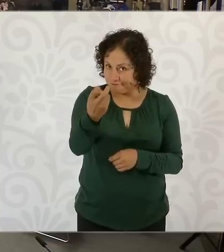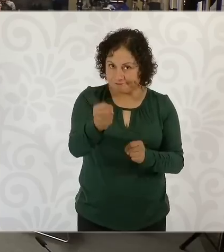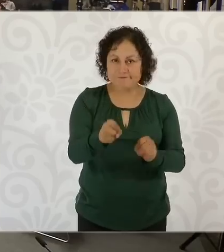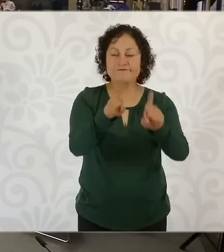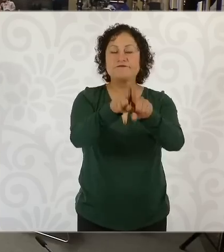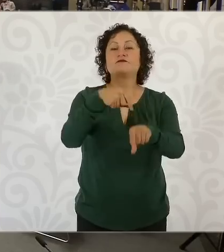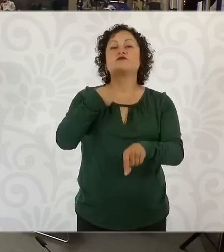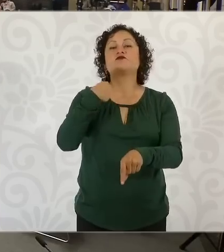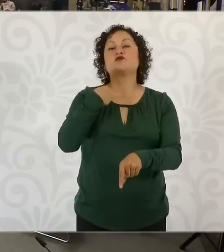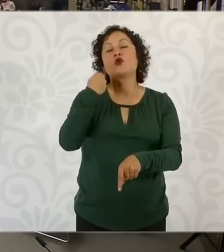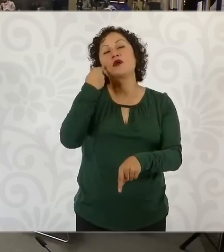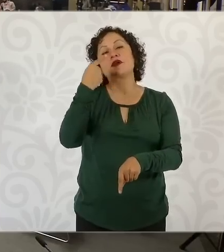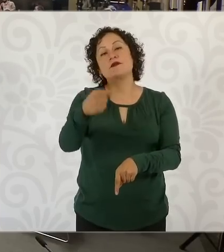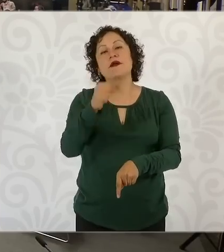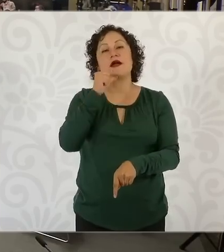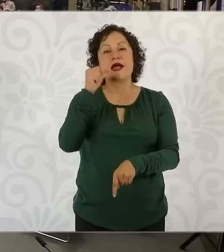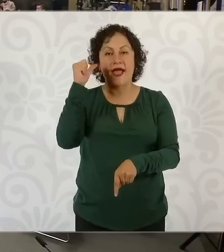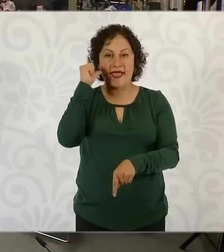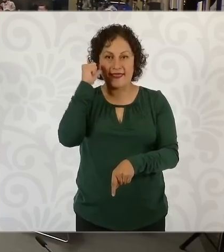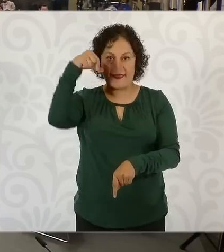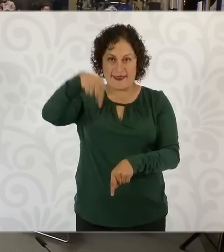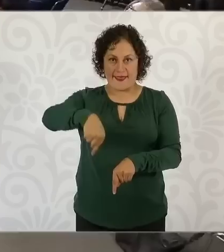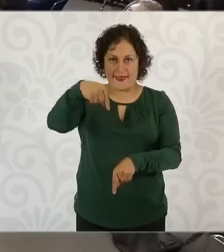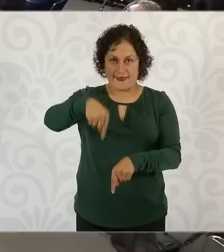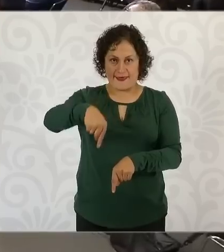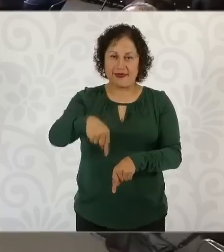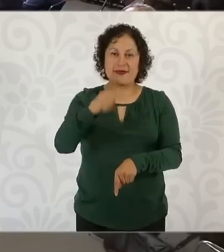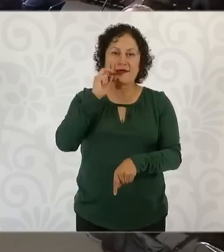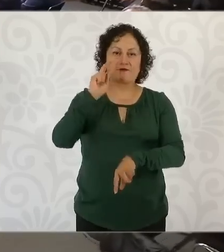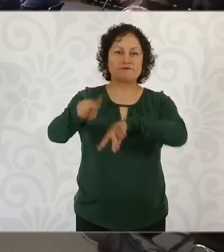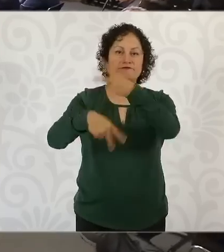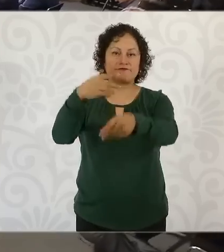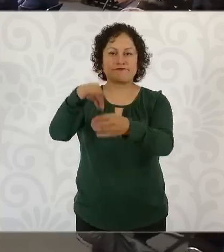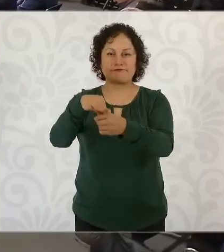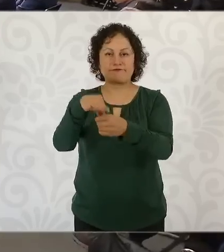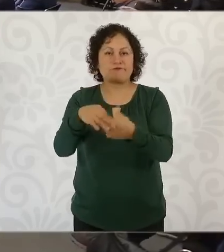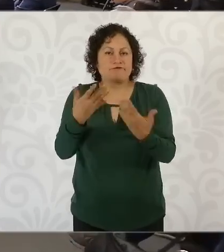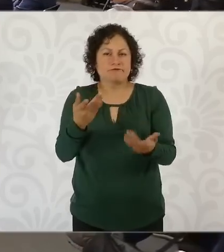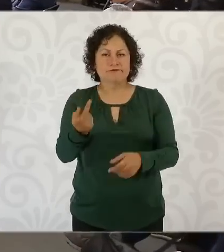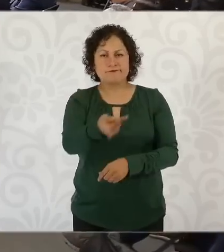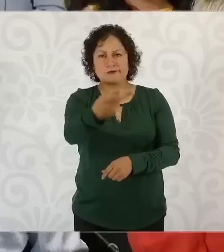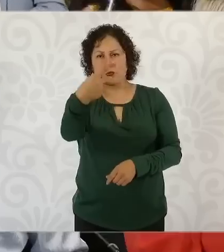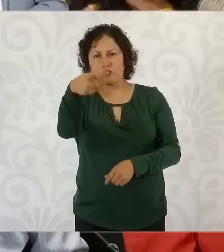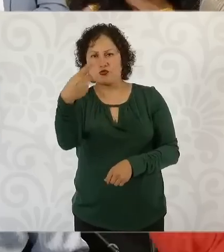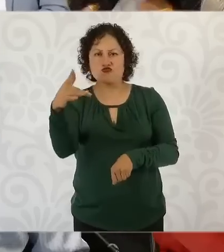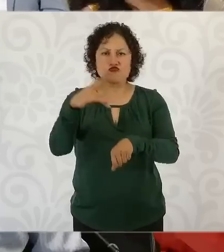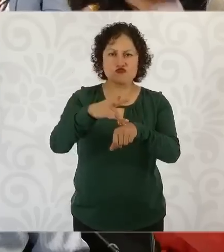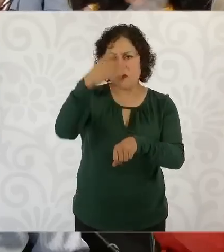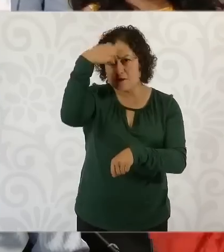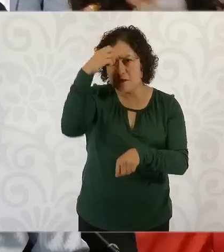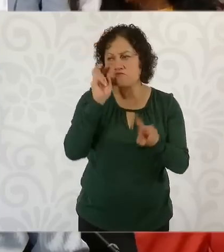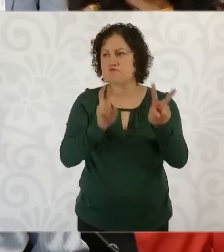usted ayer la veíamos aquí enfrente de Palacio Nacional. Si de acuerdo con su experiencia o con lo que pudo notar,